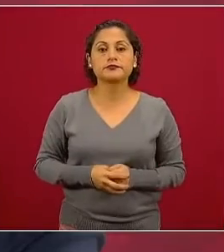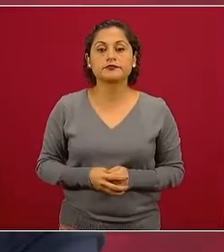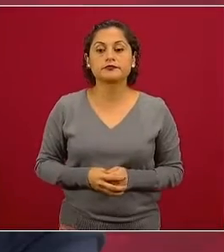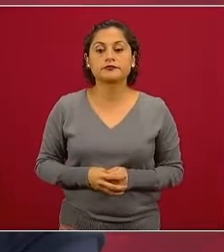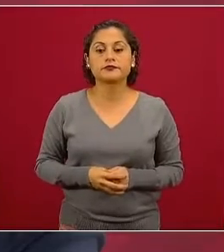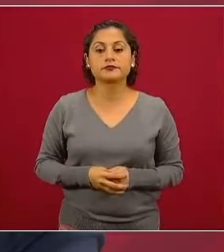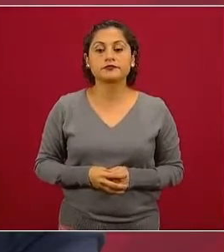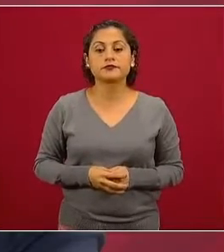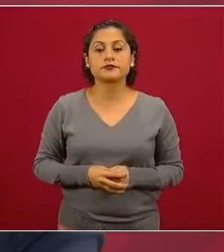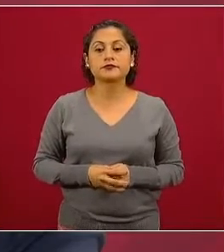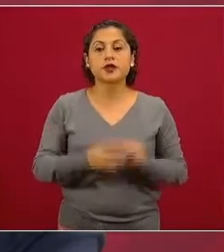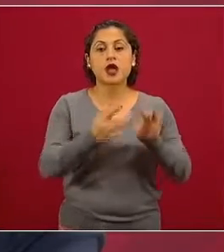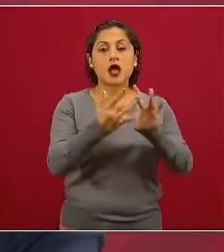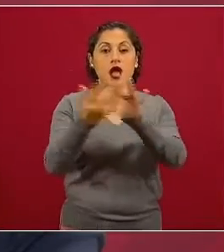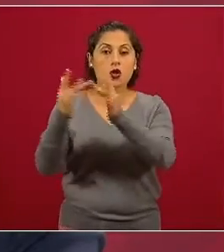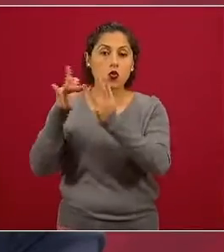disposición.